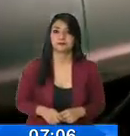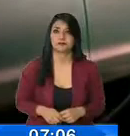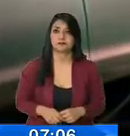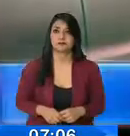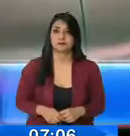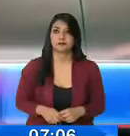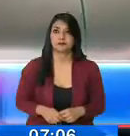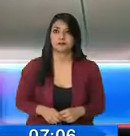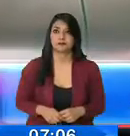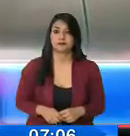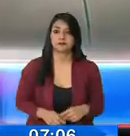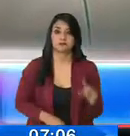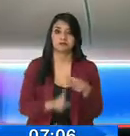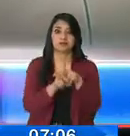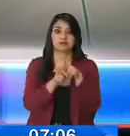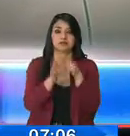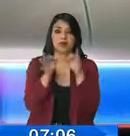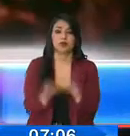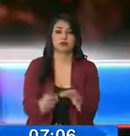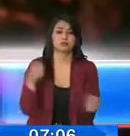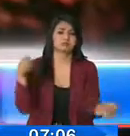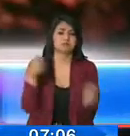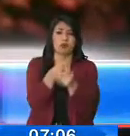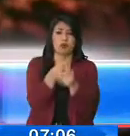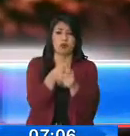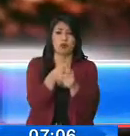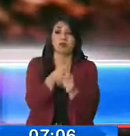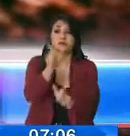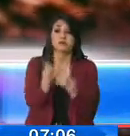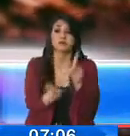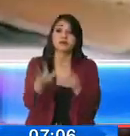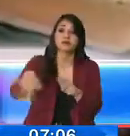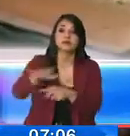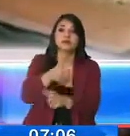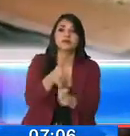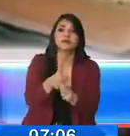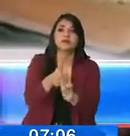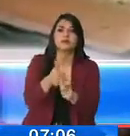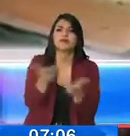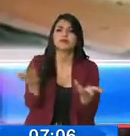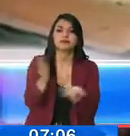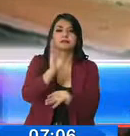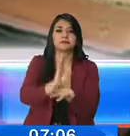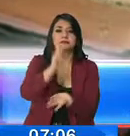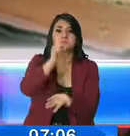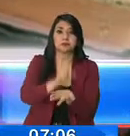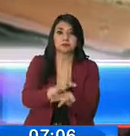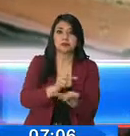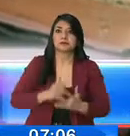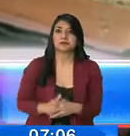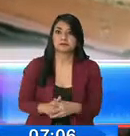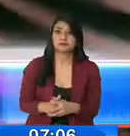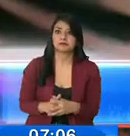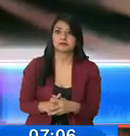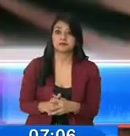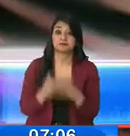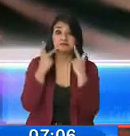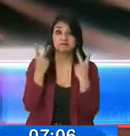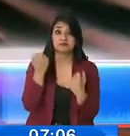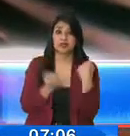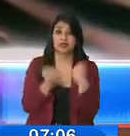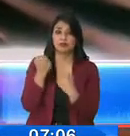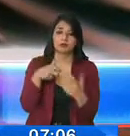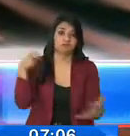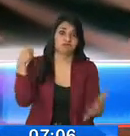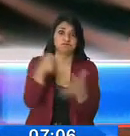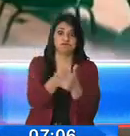Y de repente el fuerte estruendo fue escuchado por los habitantes del sector de Bastión Popular, y al percatarse bien, un vehículo se